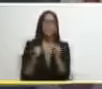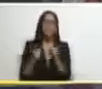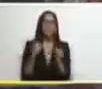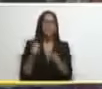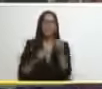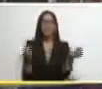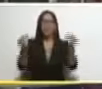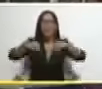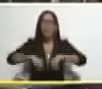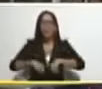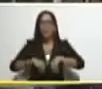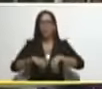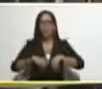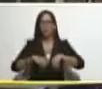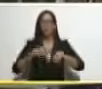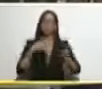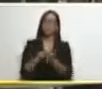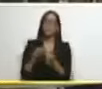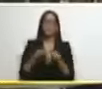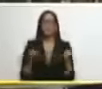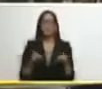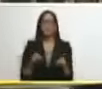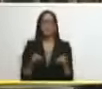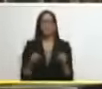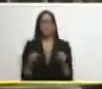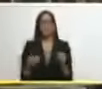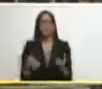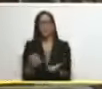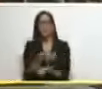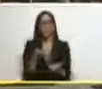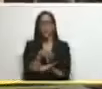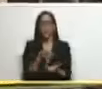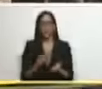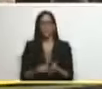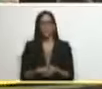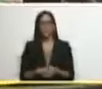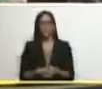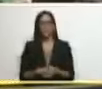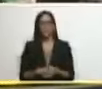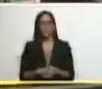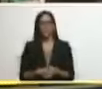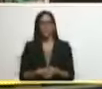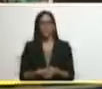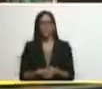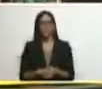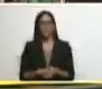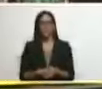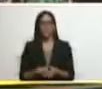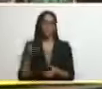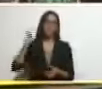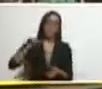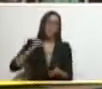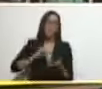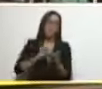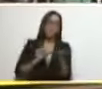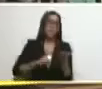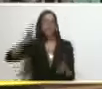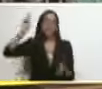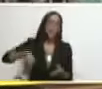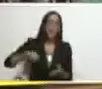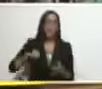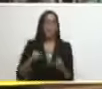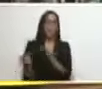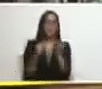un acuerdo sobre el territorio en controversia. jamás lo hubiera firmado, jamás lo